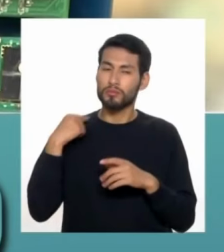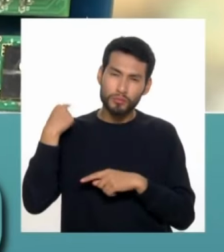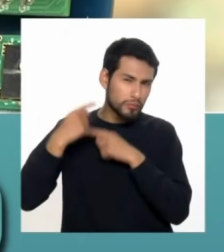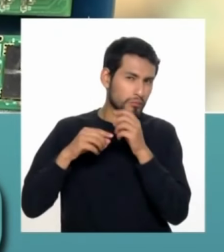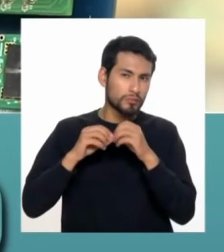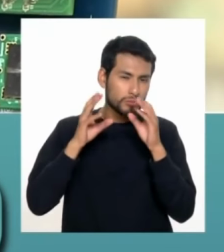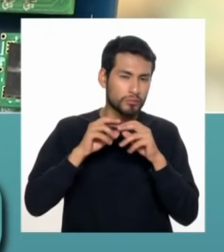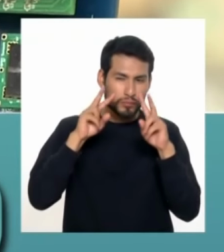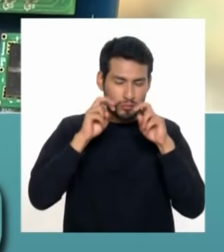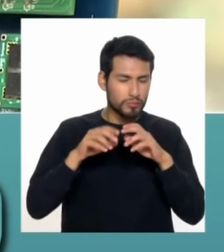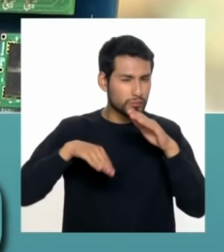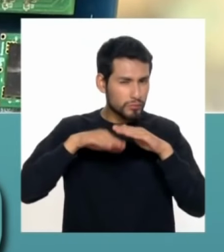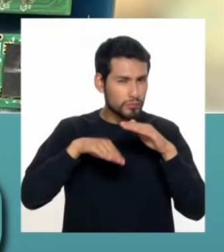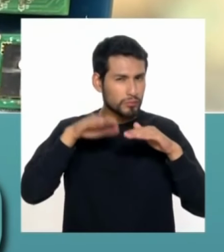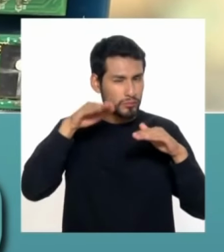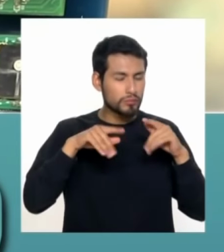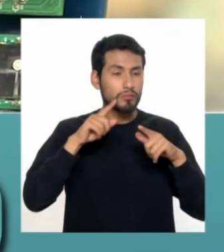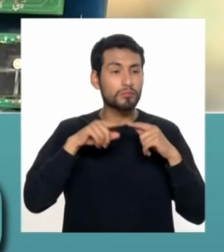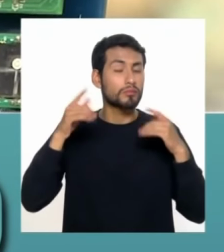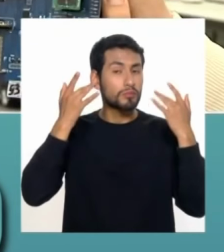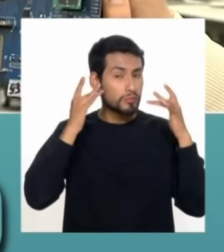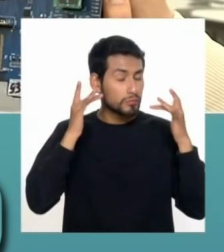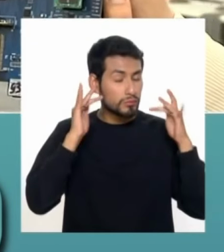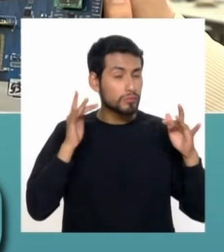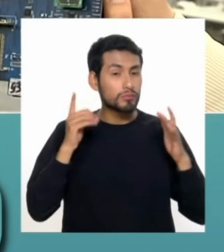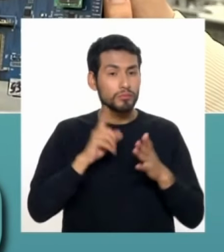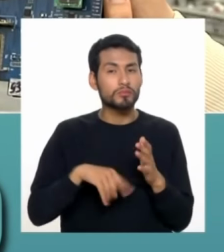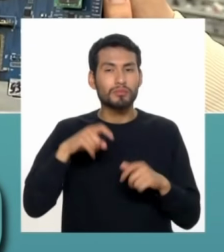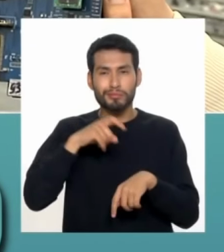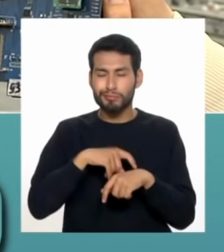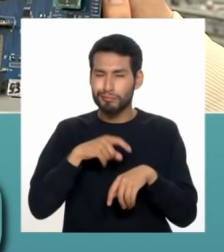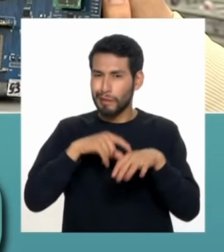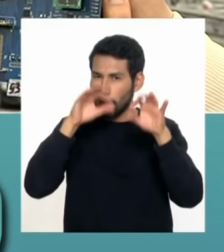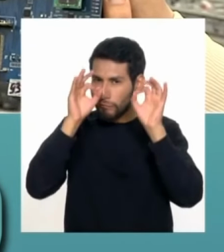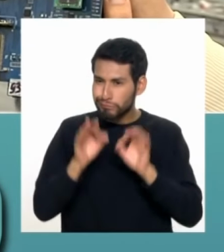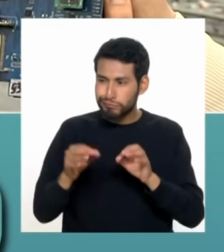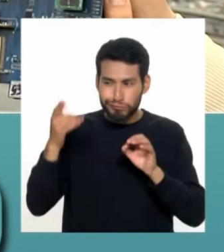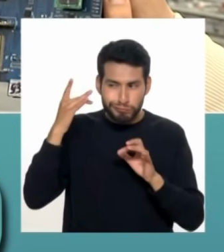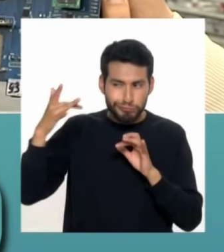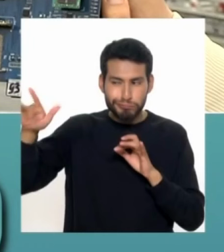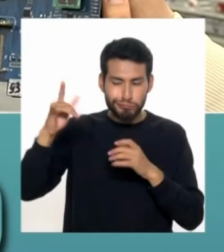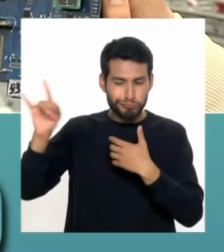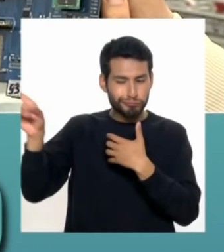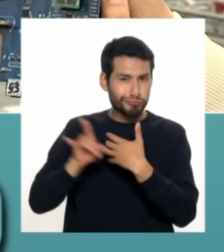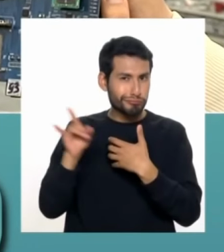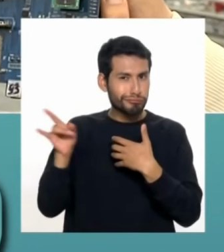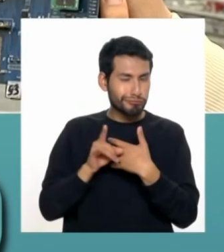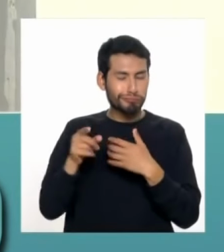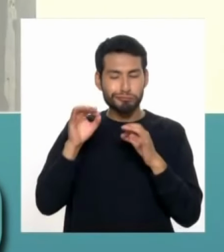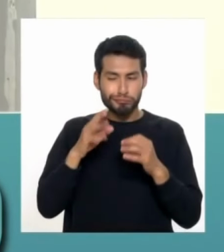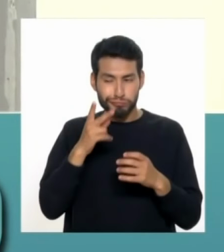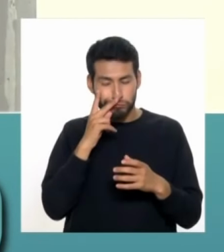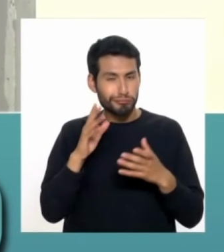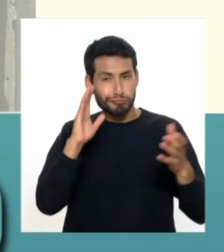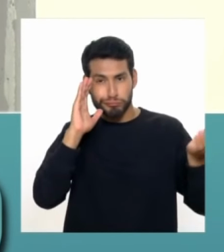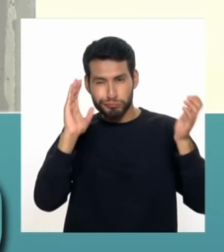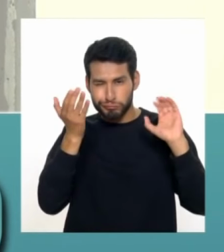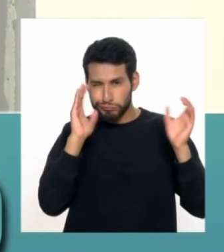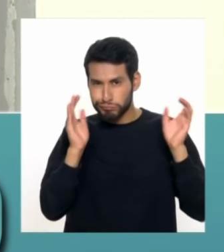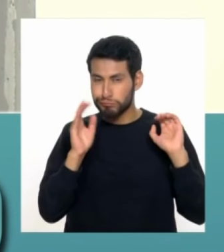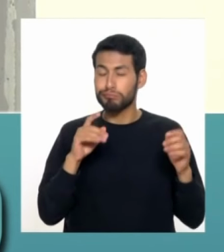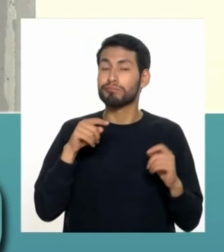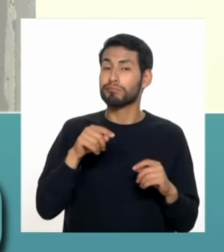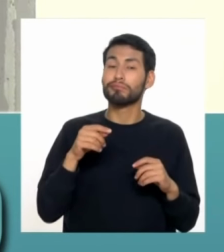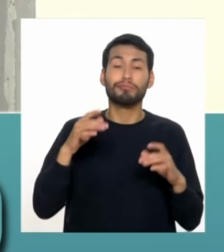pero a la vez se sacan los niveles de ruido en tiempo real. Esto permite establecer una comparativa entre